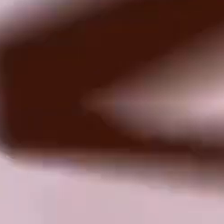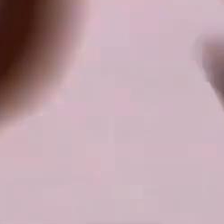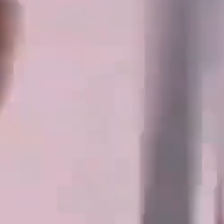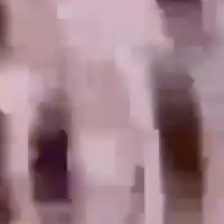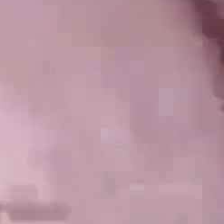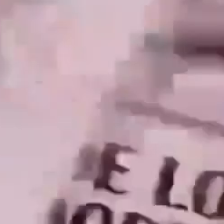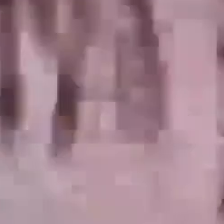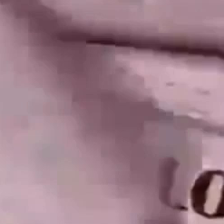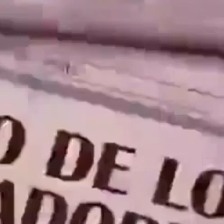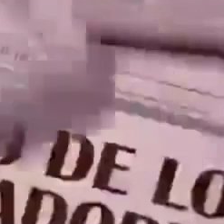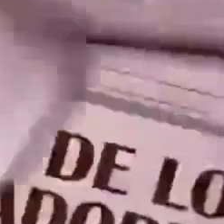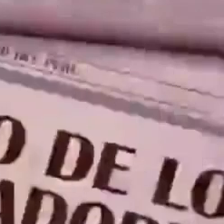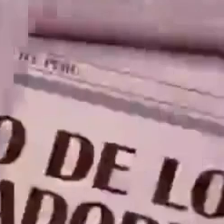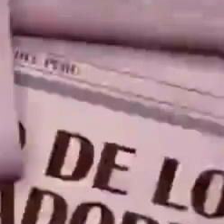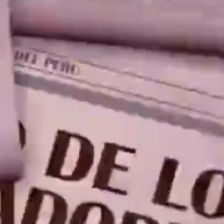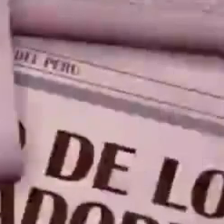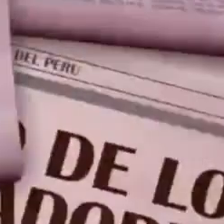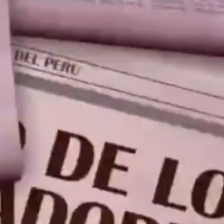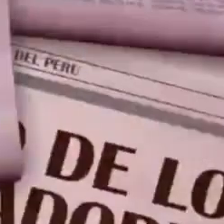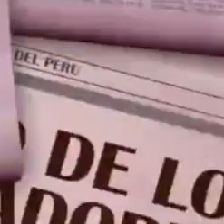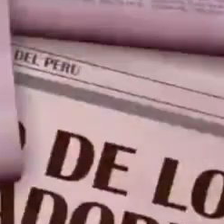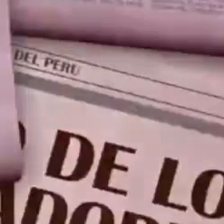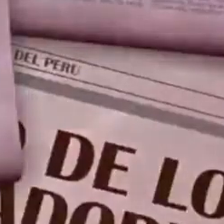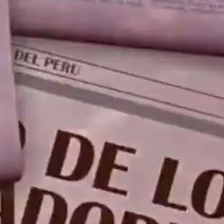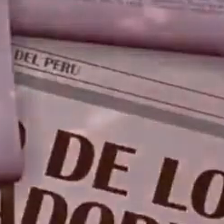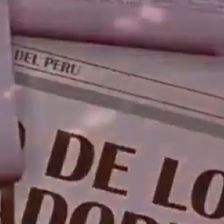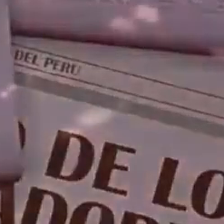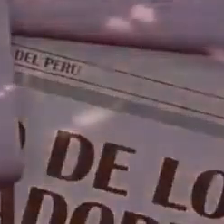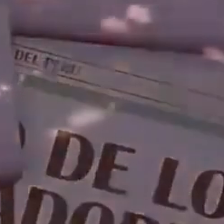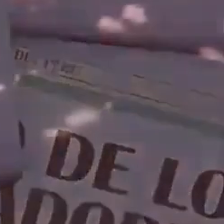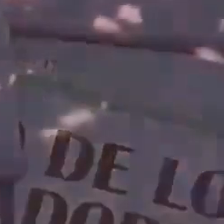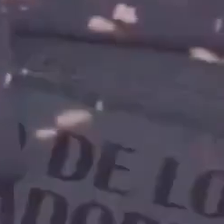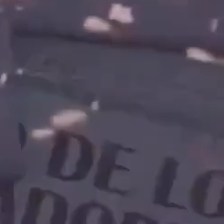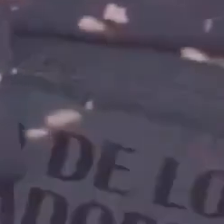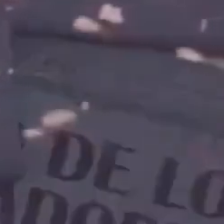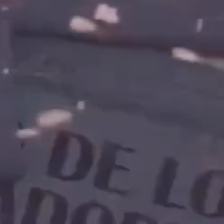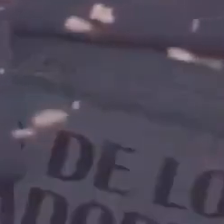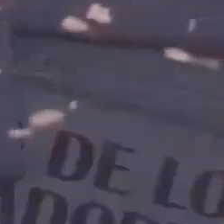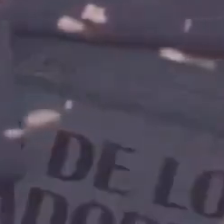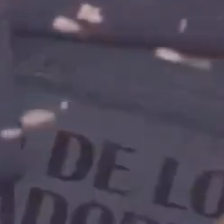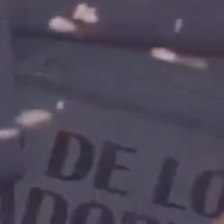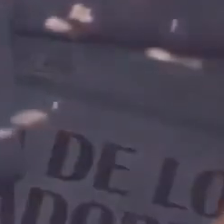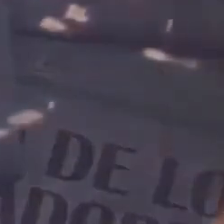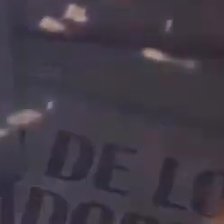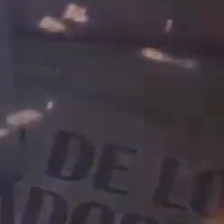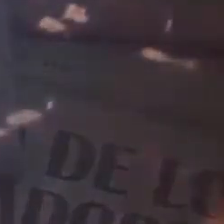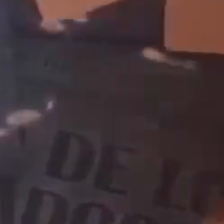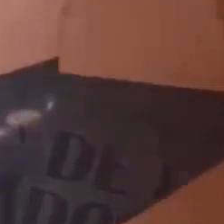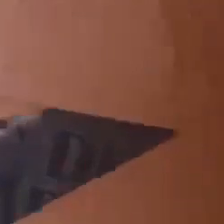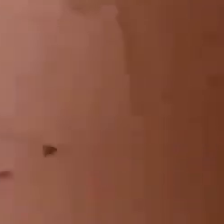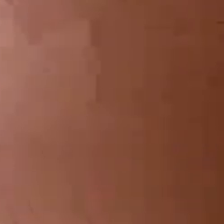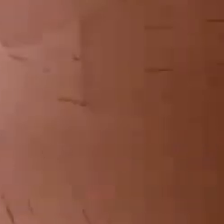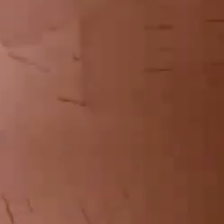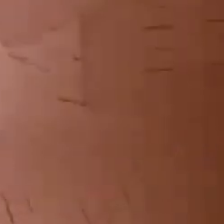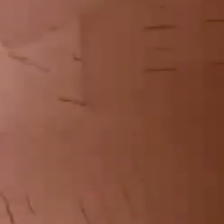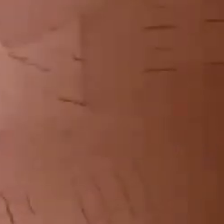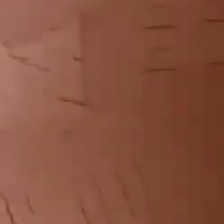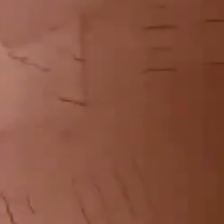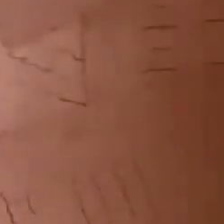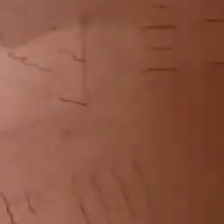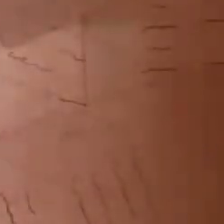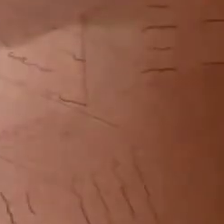e incluso el derecho de los presos a una mejor calidad de vida. Ángela siguió escribiendo para proponer desde sus